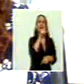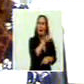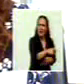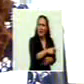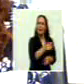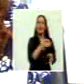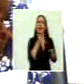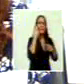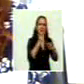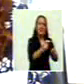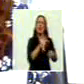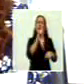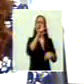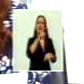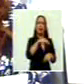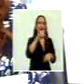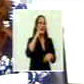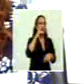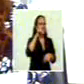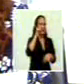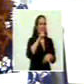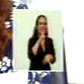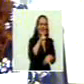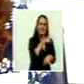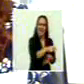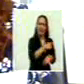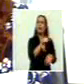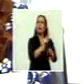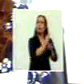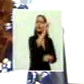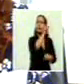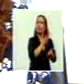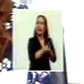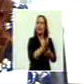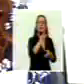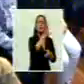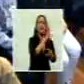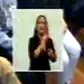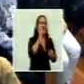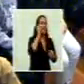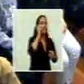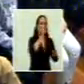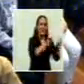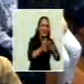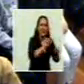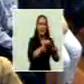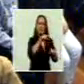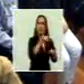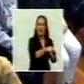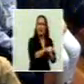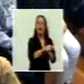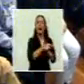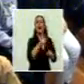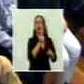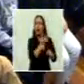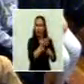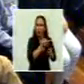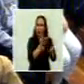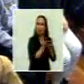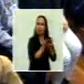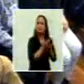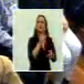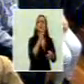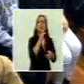superior del CONICET, es licenciado en geoquímica, doctor en ciencias naturales, orientación geoquímica, ambos también en la